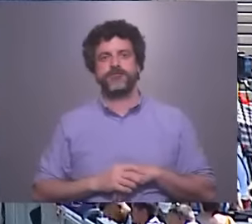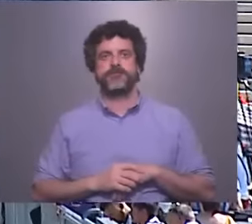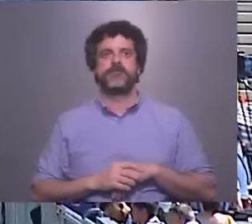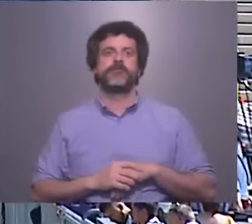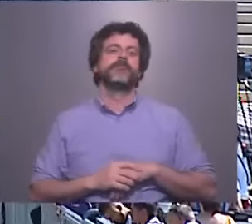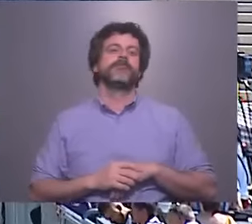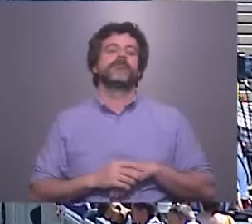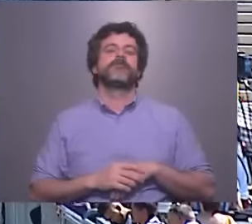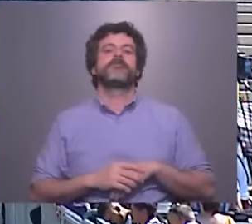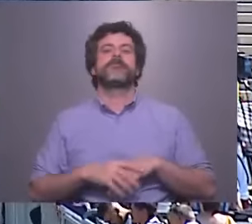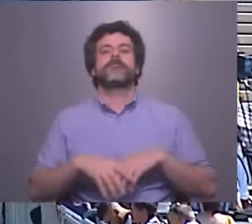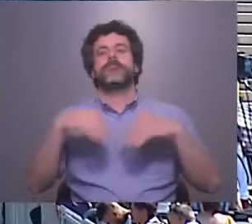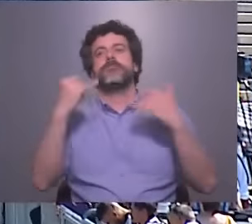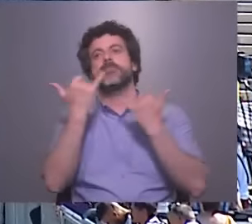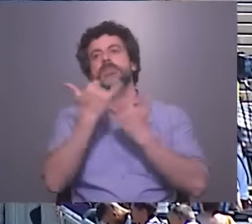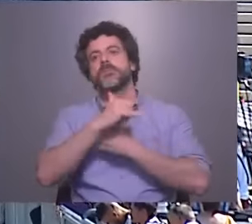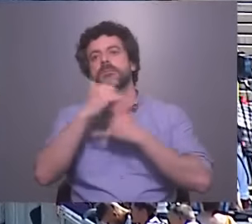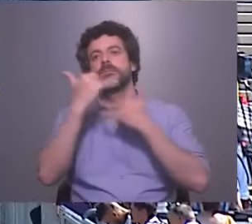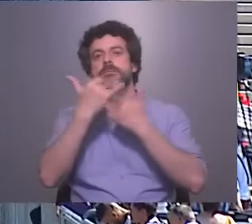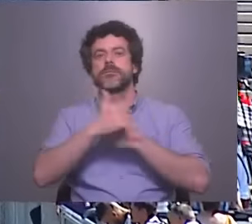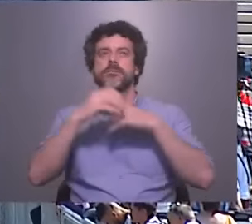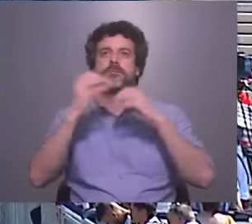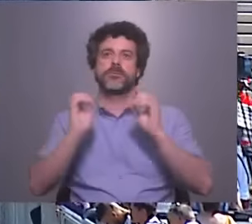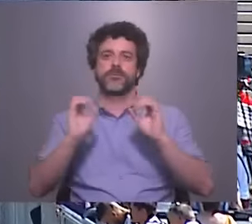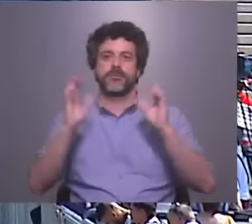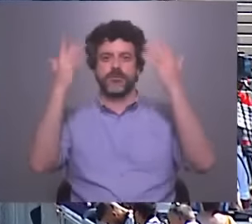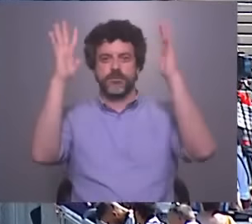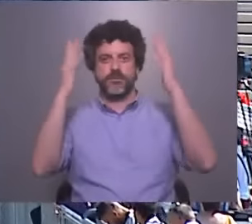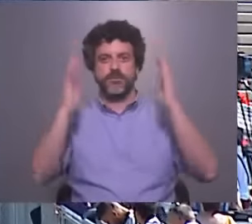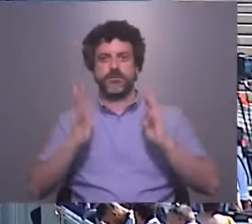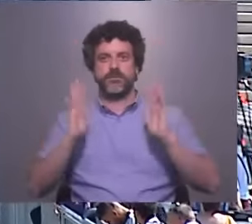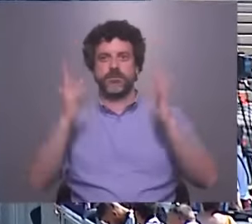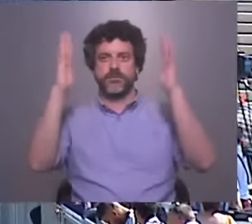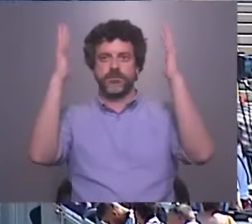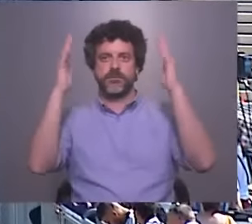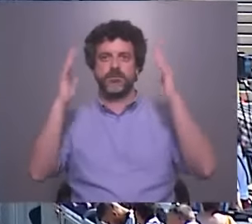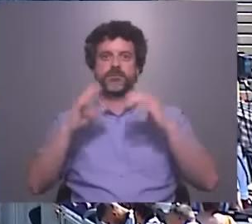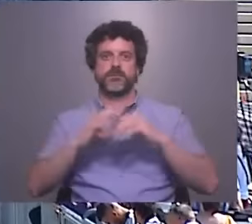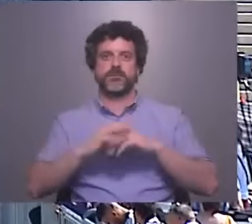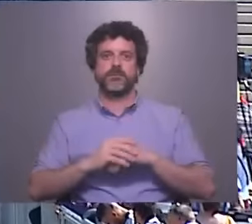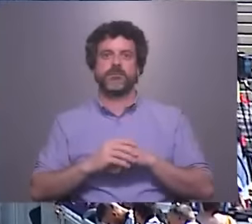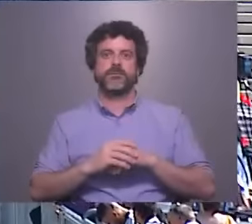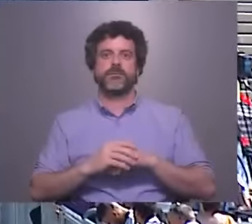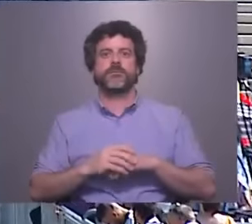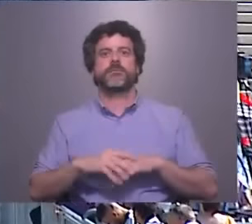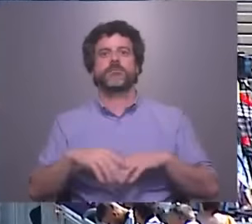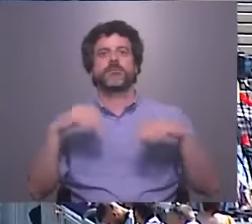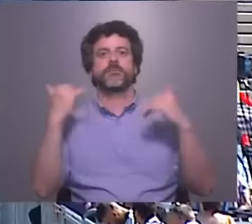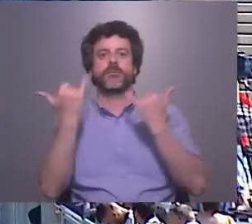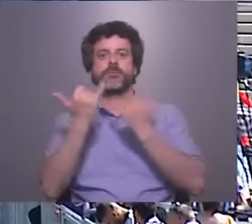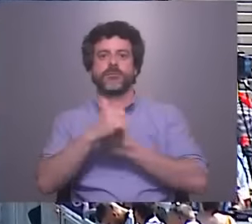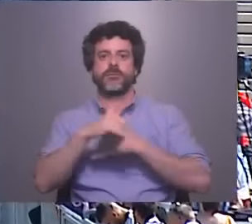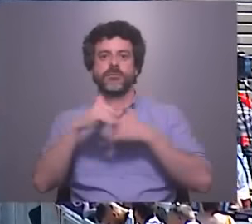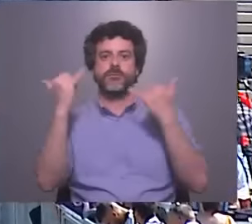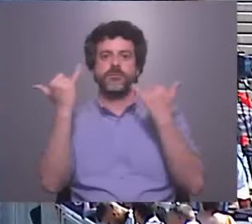buscá-lo para o fazerem rei, retirou-se novamente sozinho para o monte.